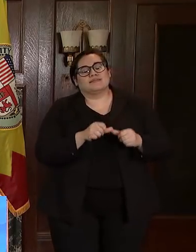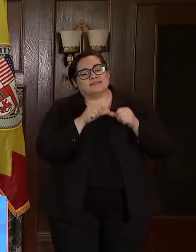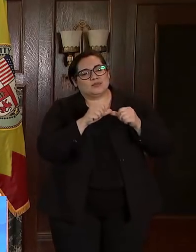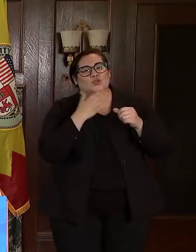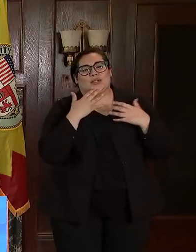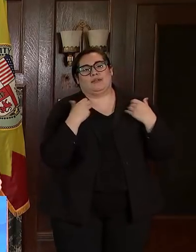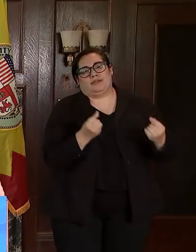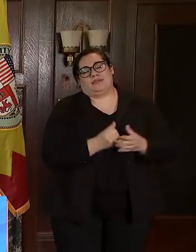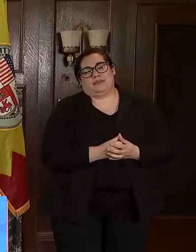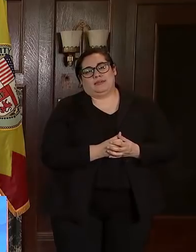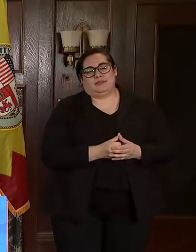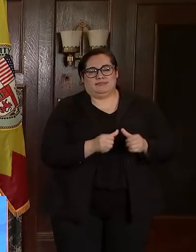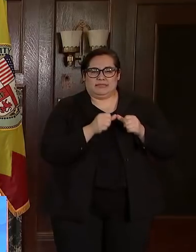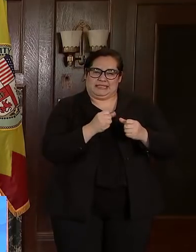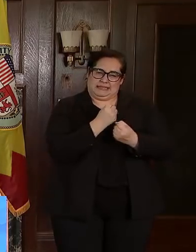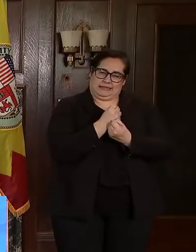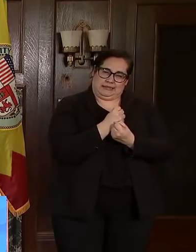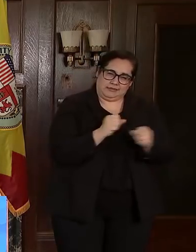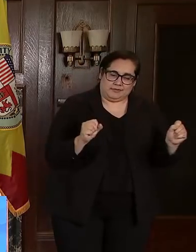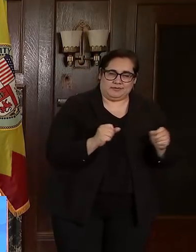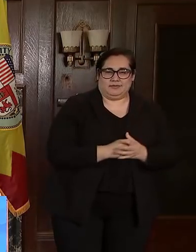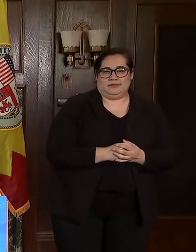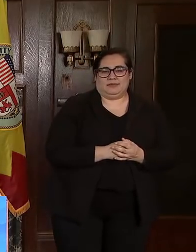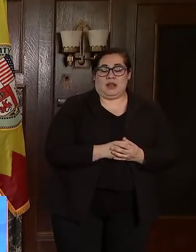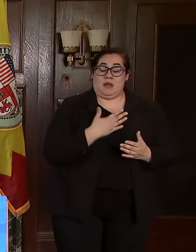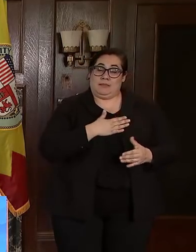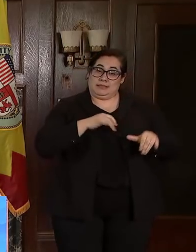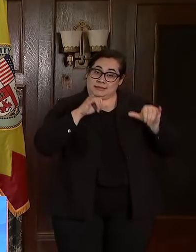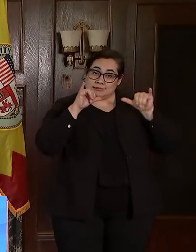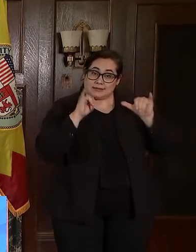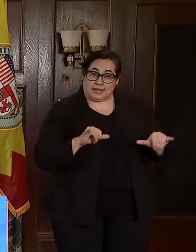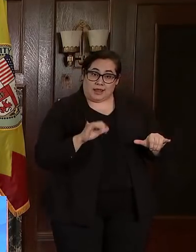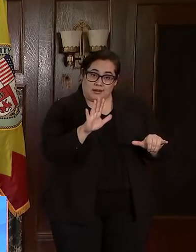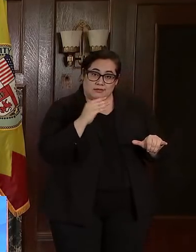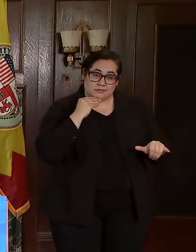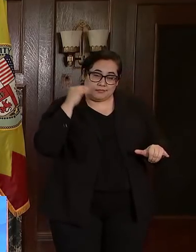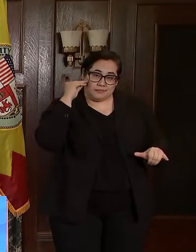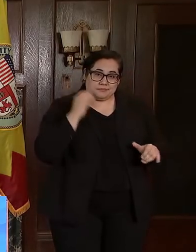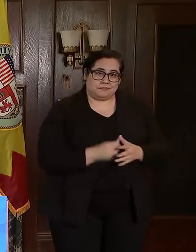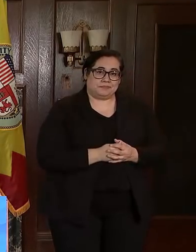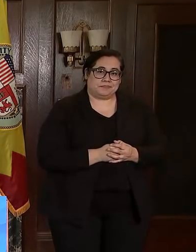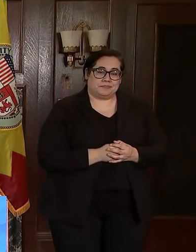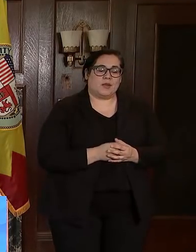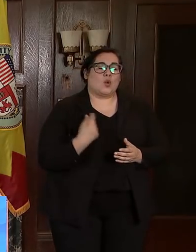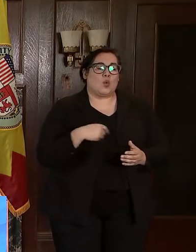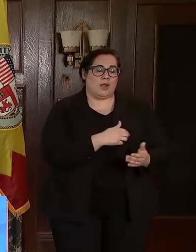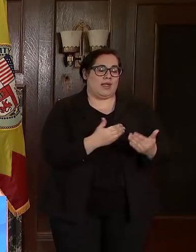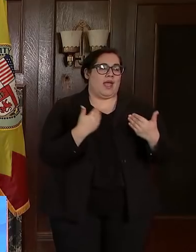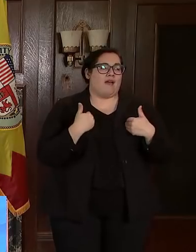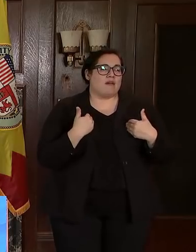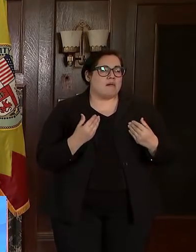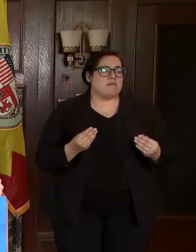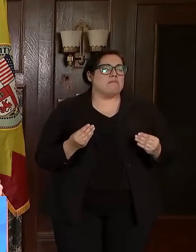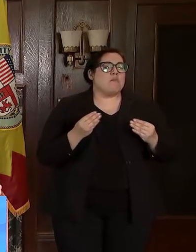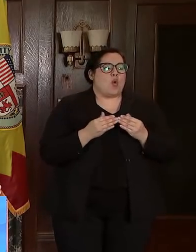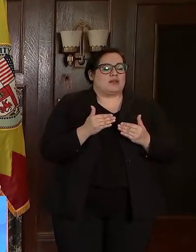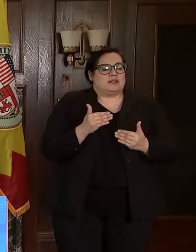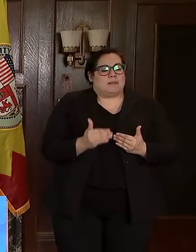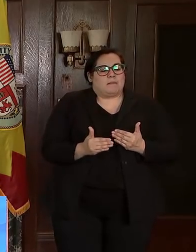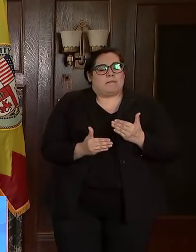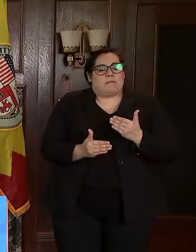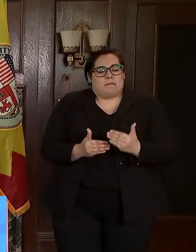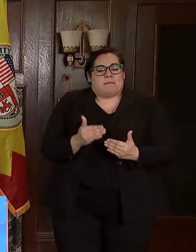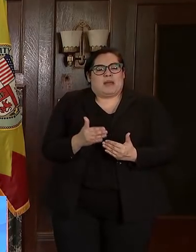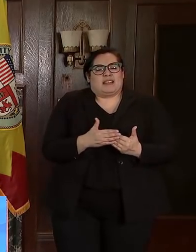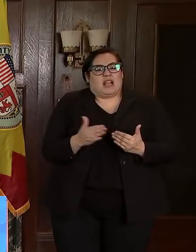salud, quédense protegidos y quédense en casa. Tenemos más pasos en